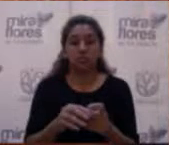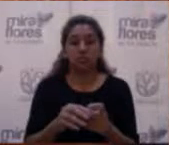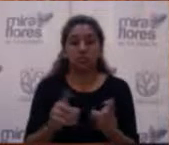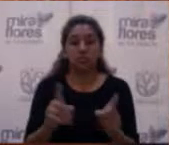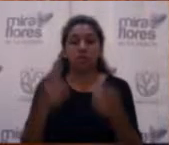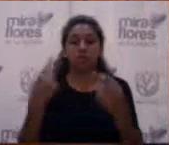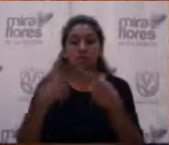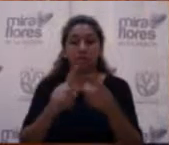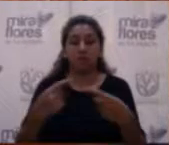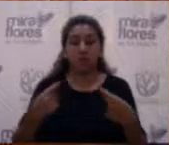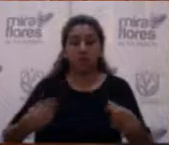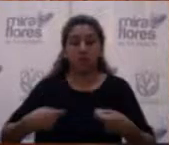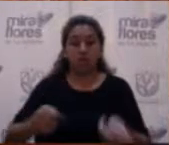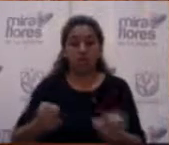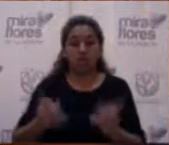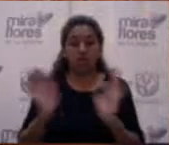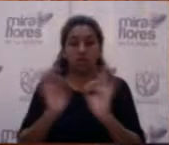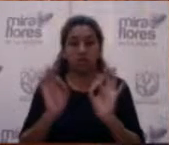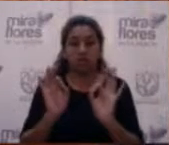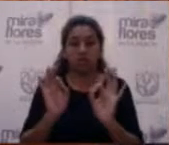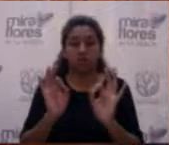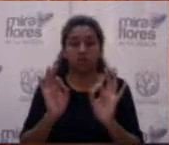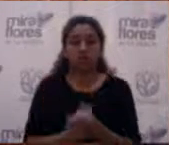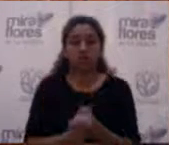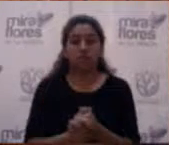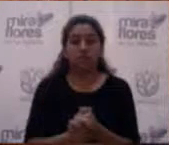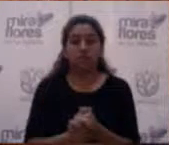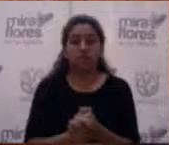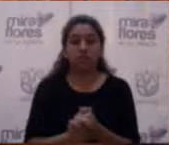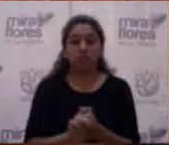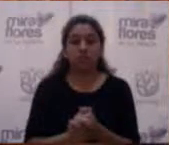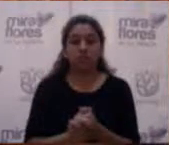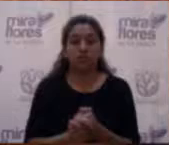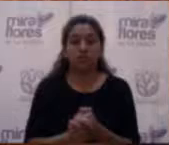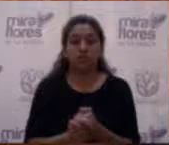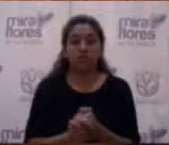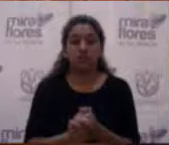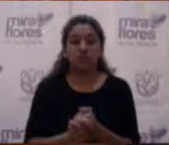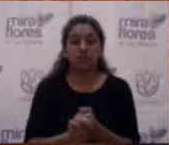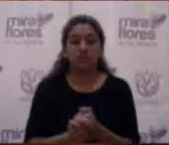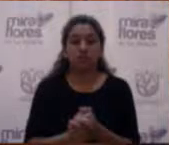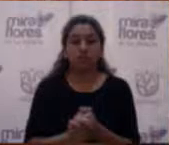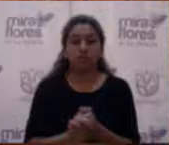gasto económico para la Municipalidad de Miraflores de conformidad con esa.